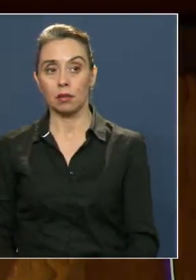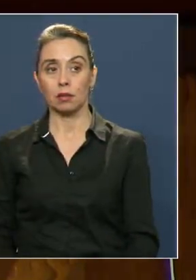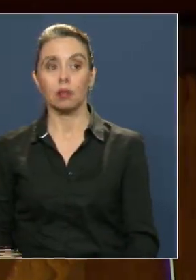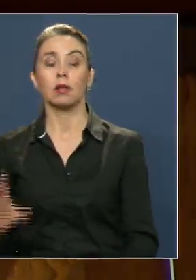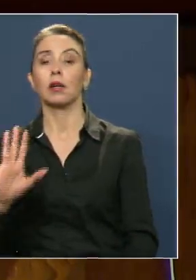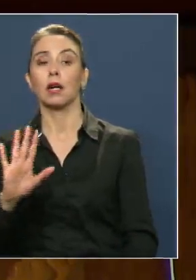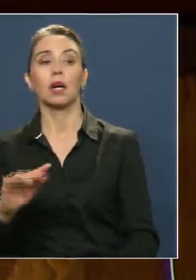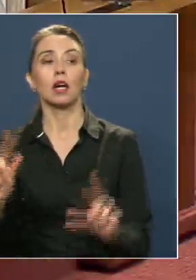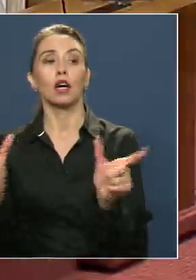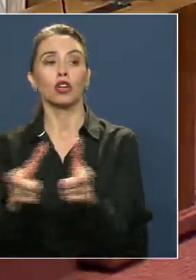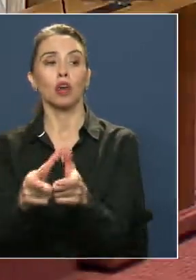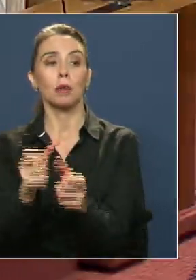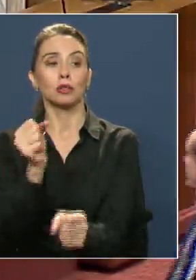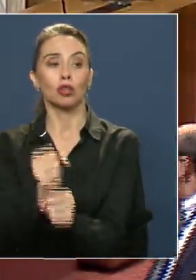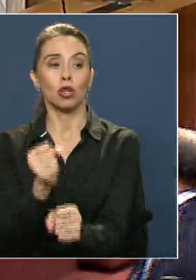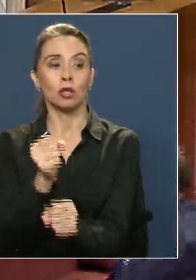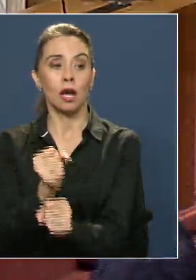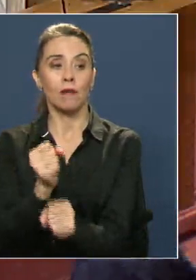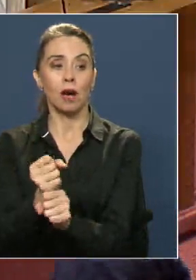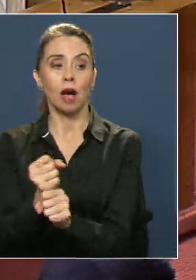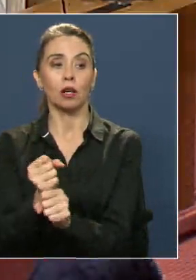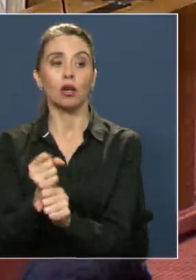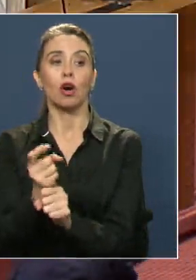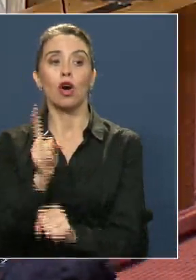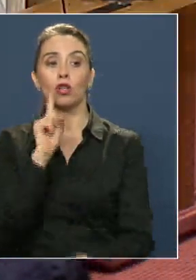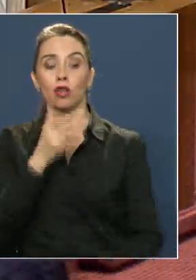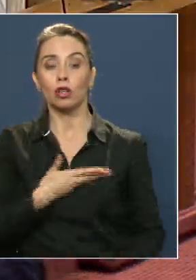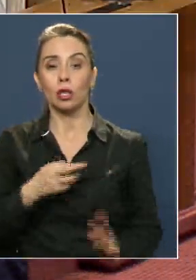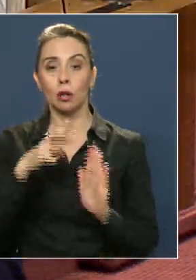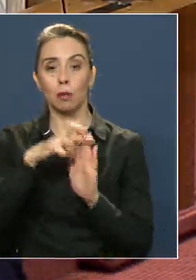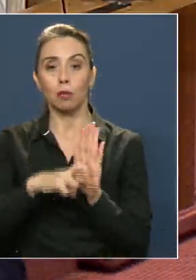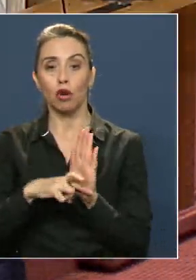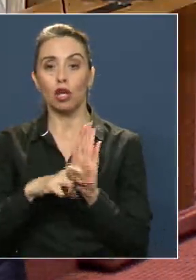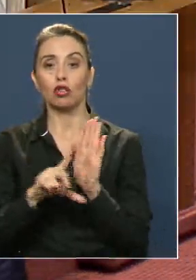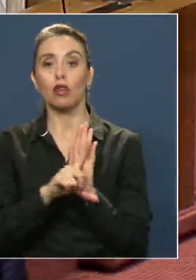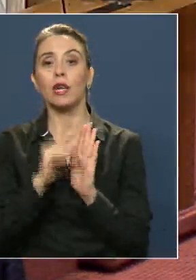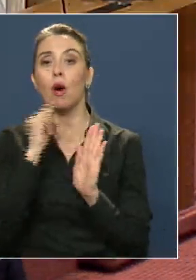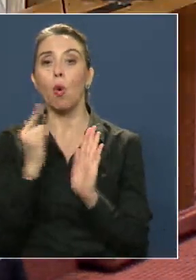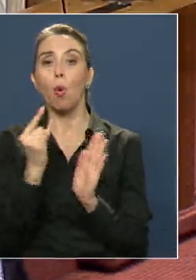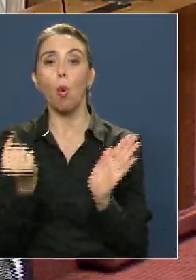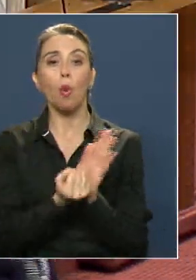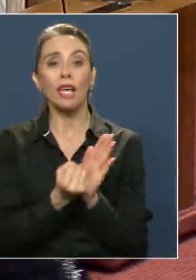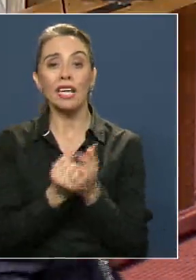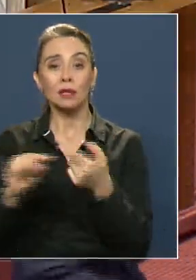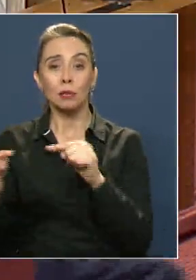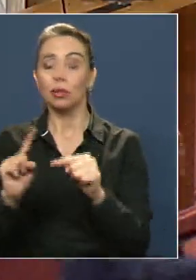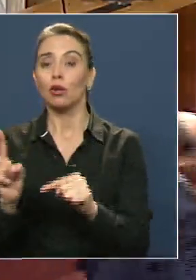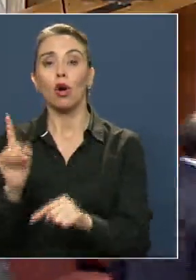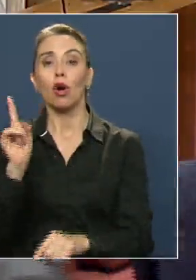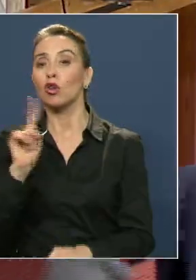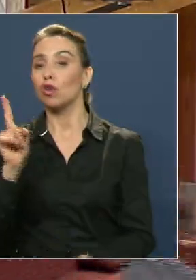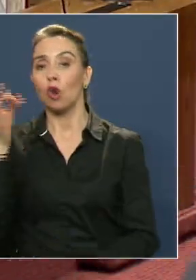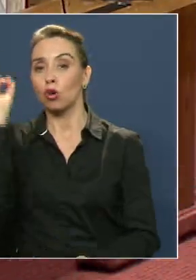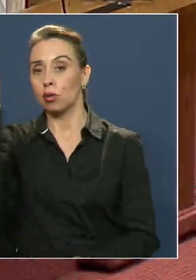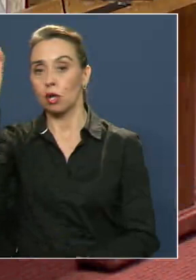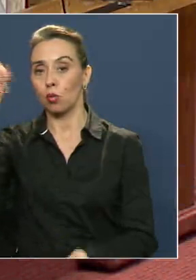informo que la Comisión de Trabajo no tiene un proyecto de urgencia, por lo tanto no está sesionando. Eso acaba de ser corregido.